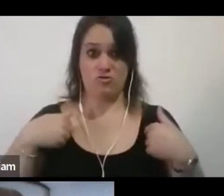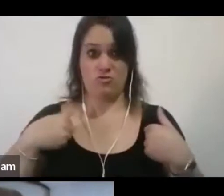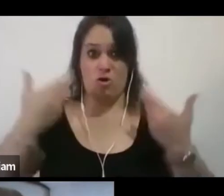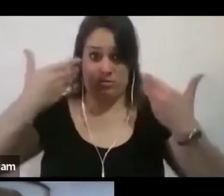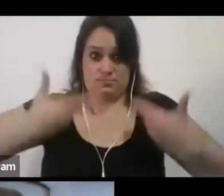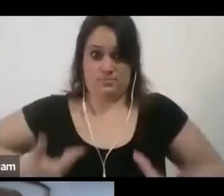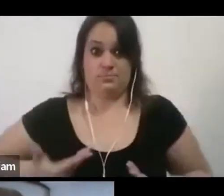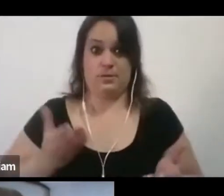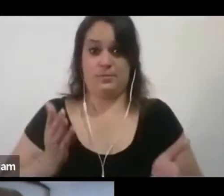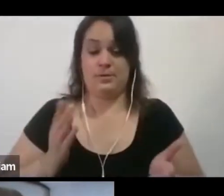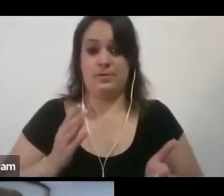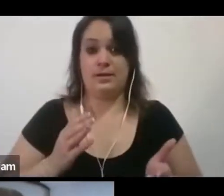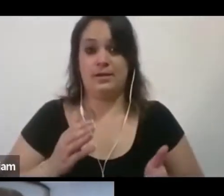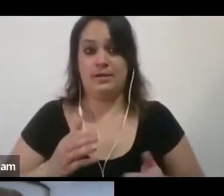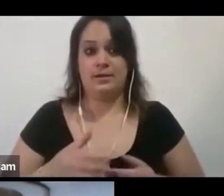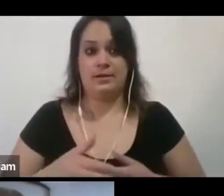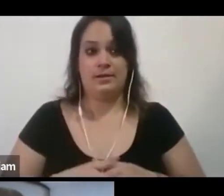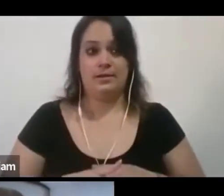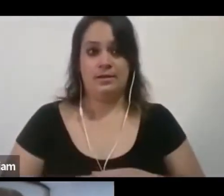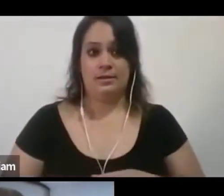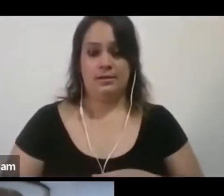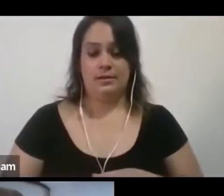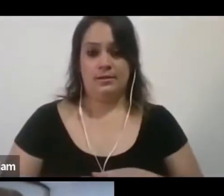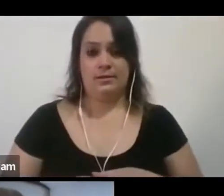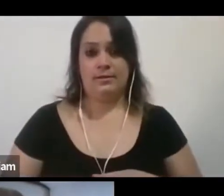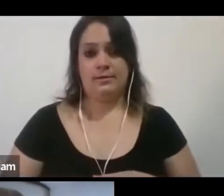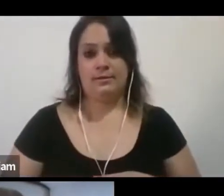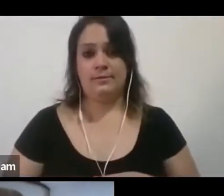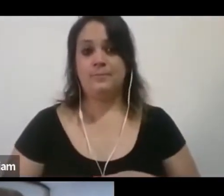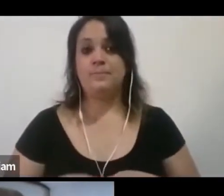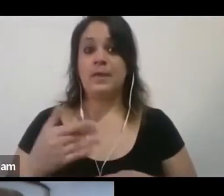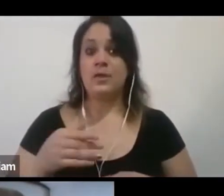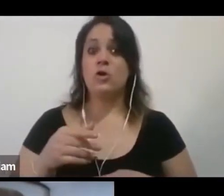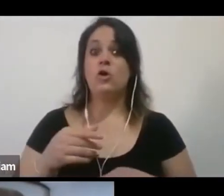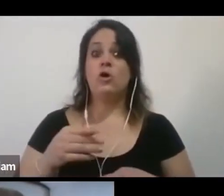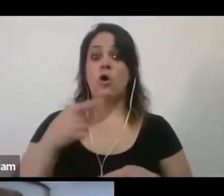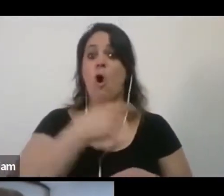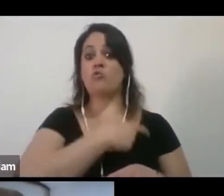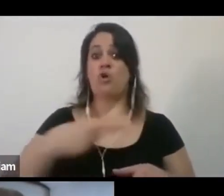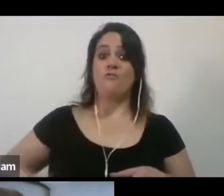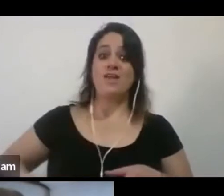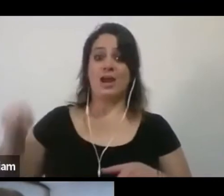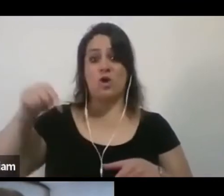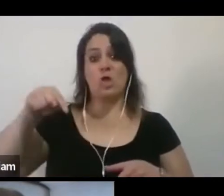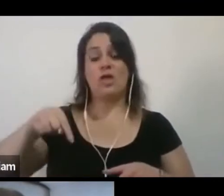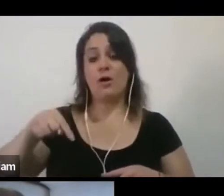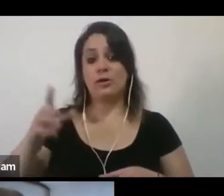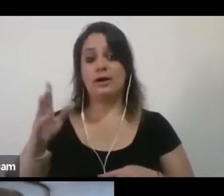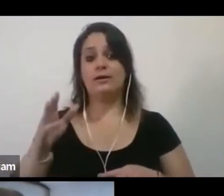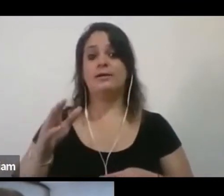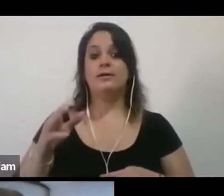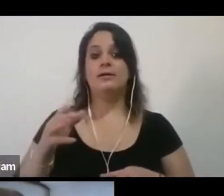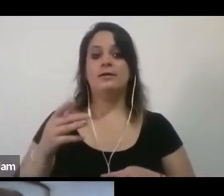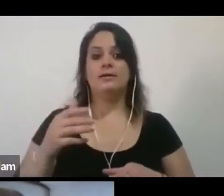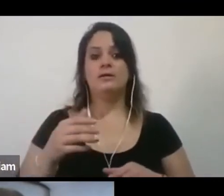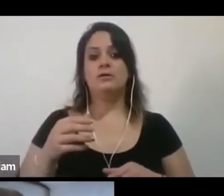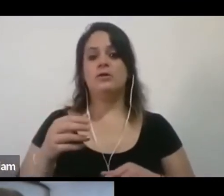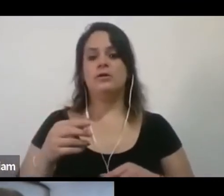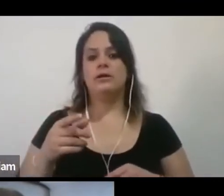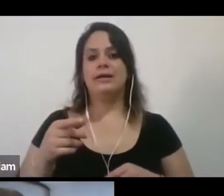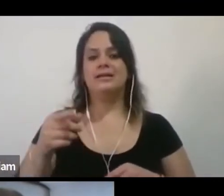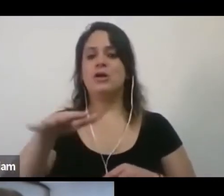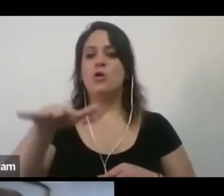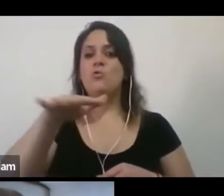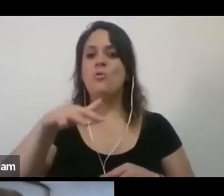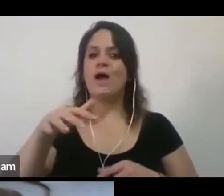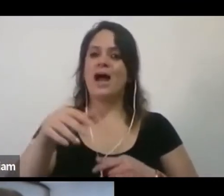objetivo y con la gestión de hoy queremos llevarlo a un espacio de